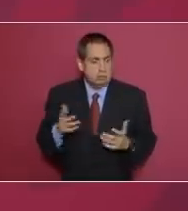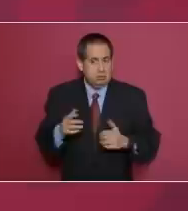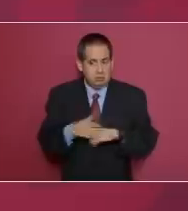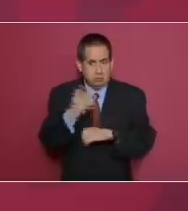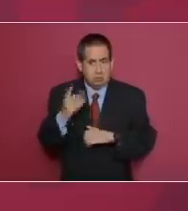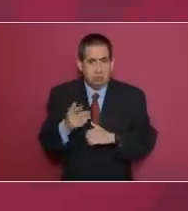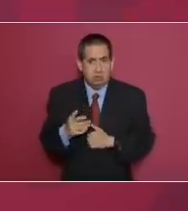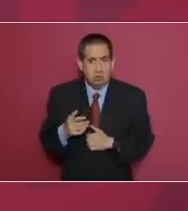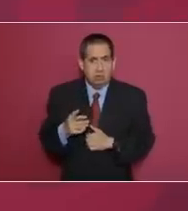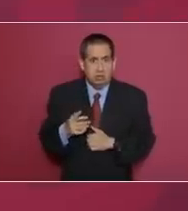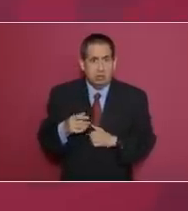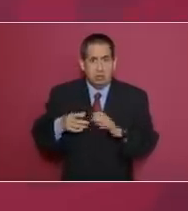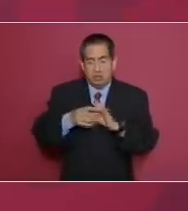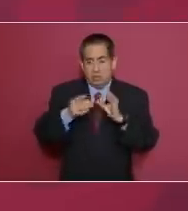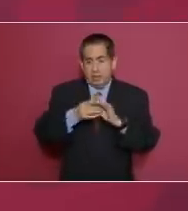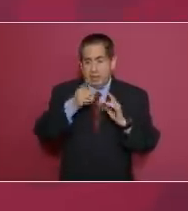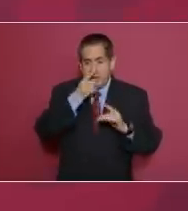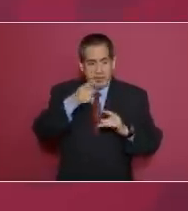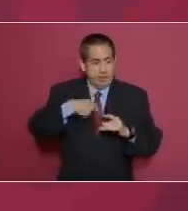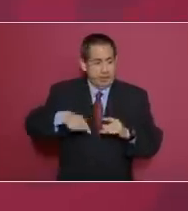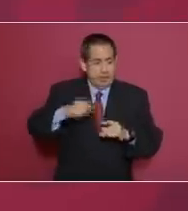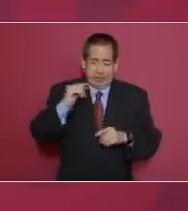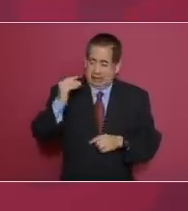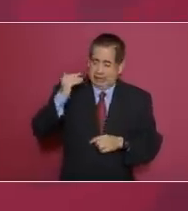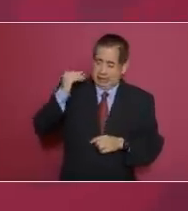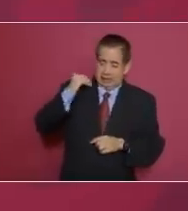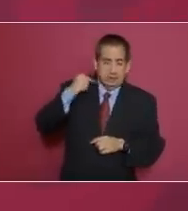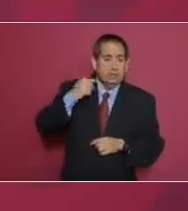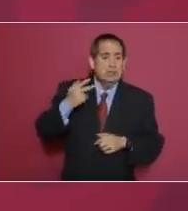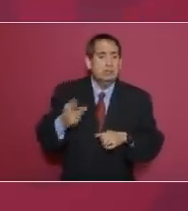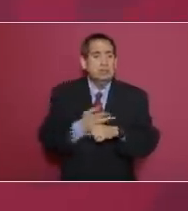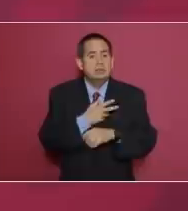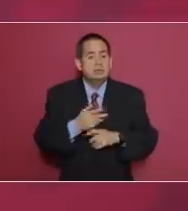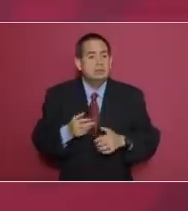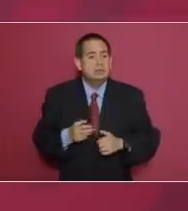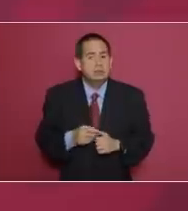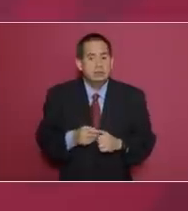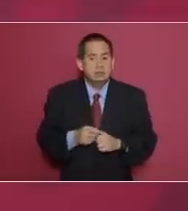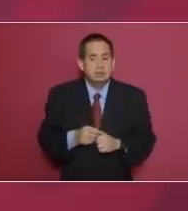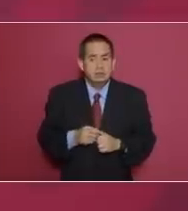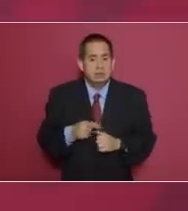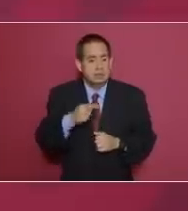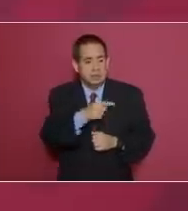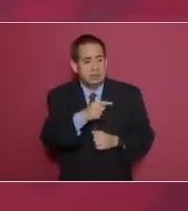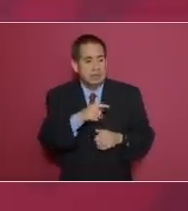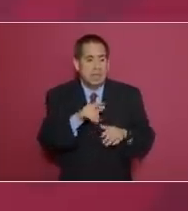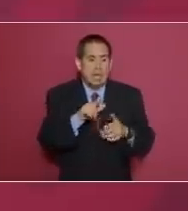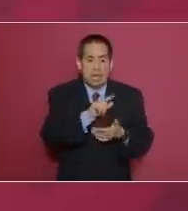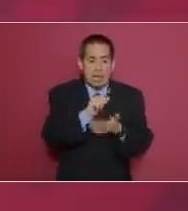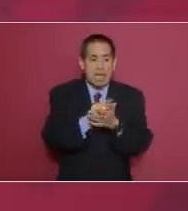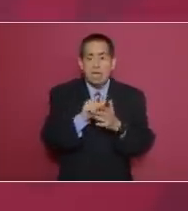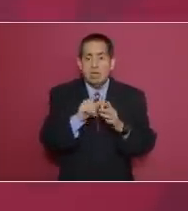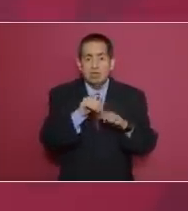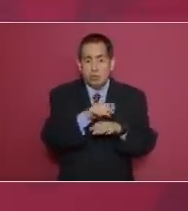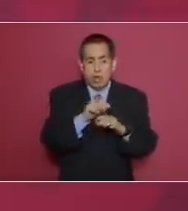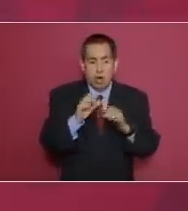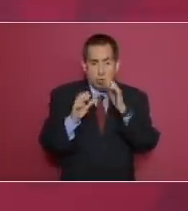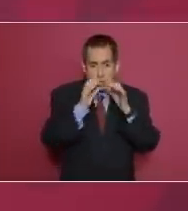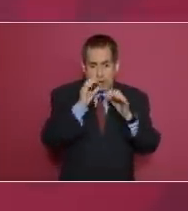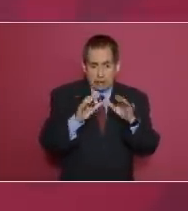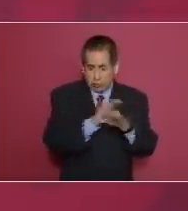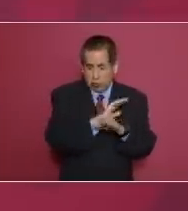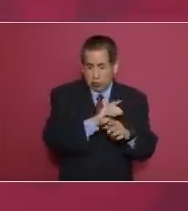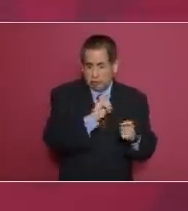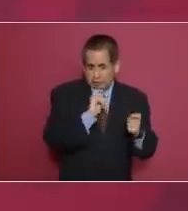porque todo lo que han hecho en los últimos tiempos en reformas de comunicación